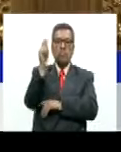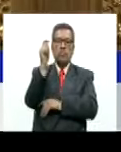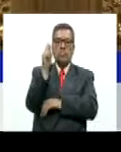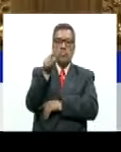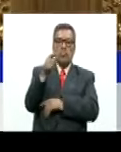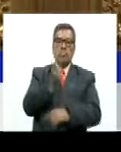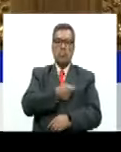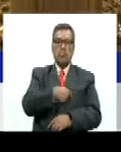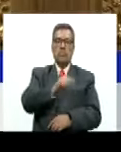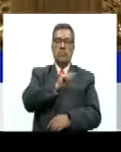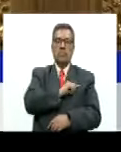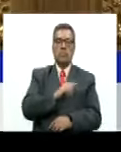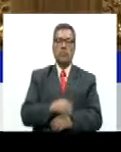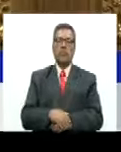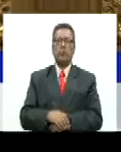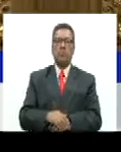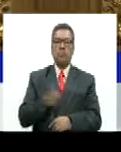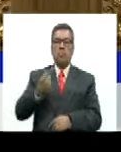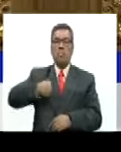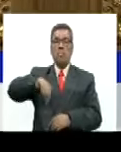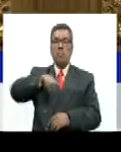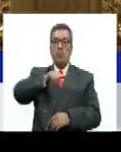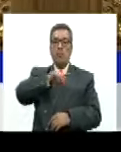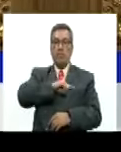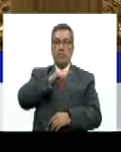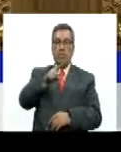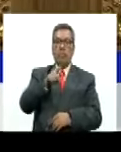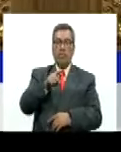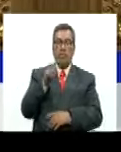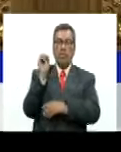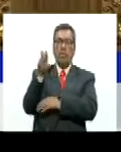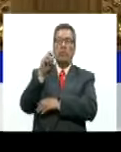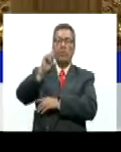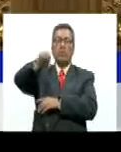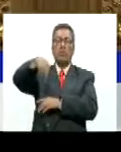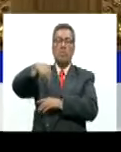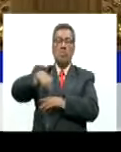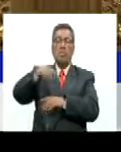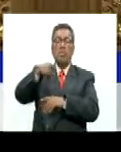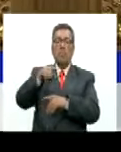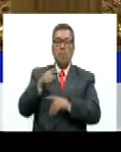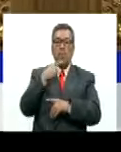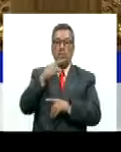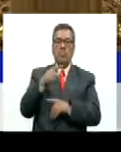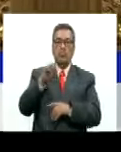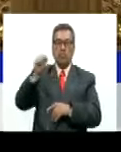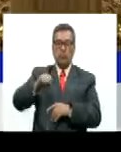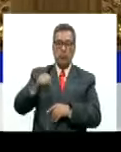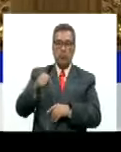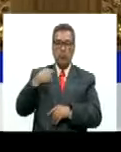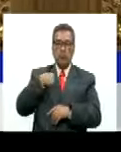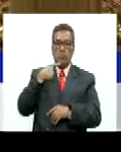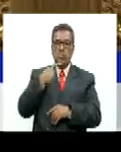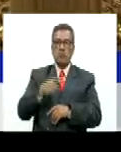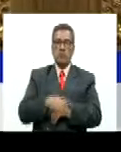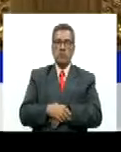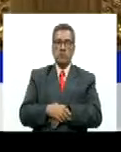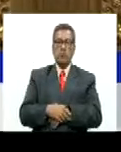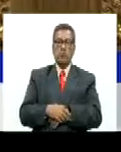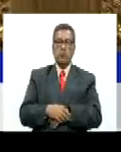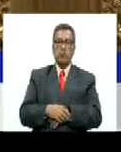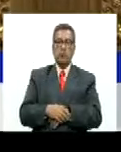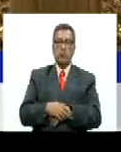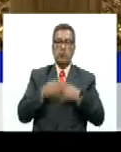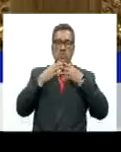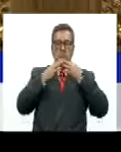de España. A nosotros como parlamentarios nos corresponde, por supuesto, y de